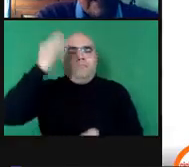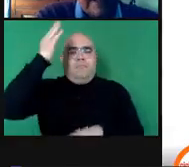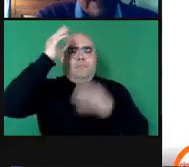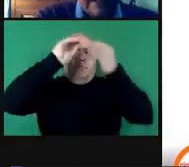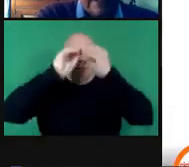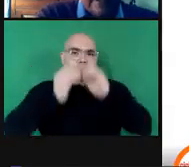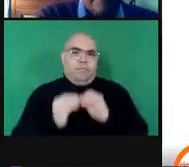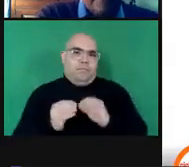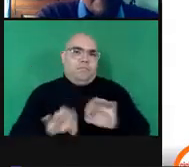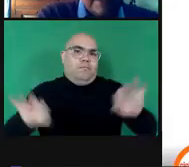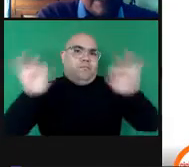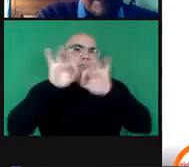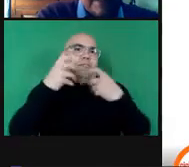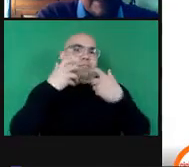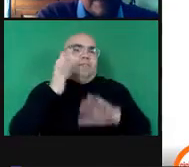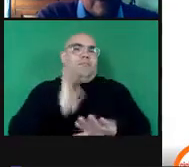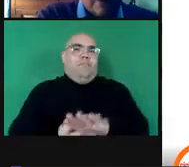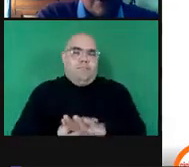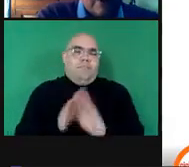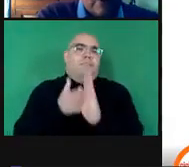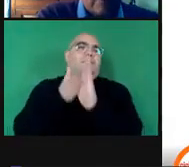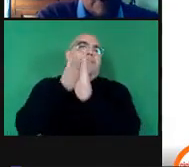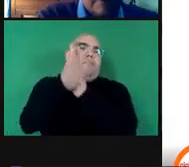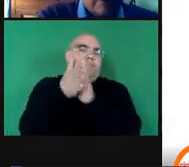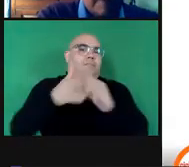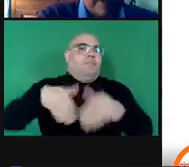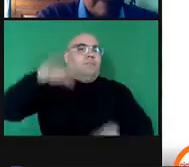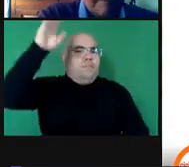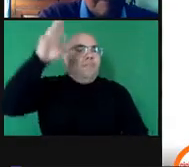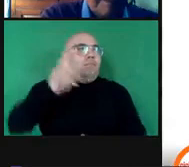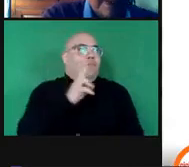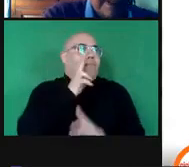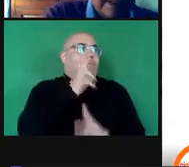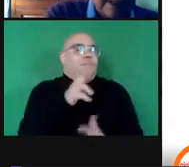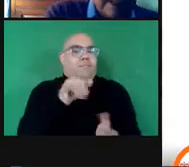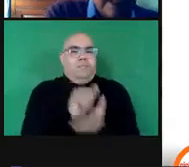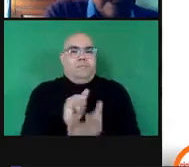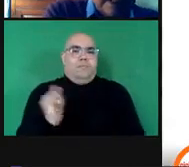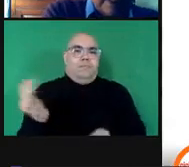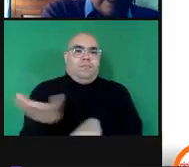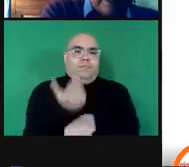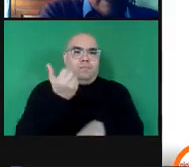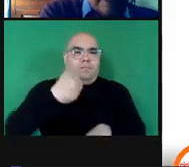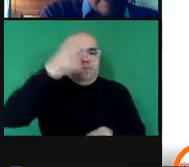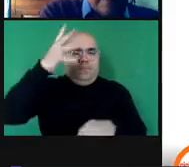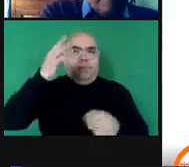ya empieza a ser reconocido como arte urbano.